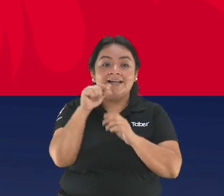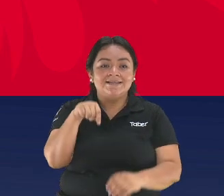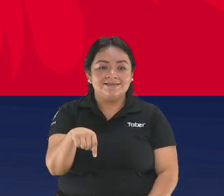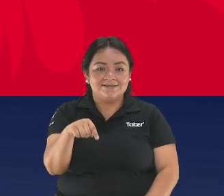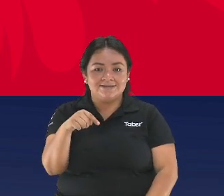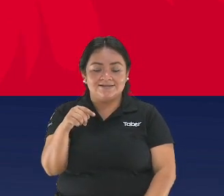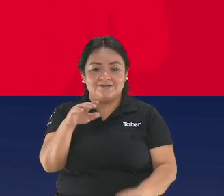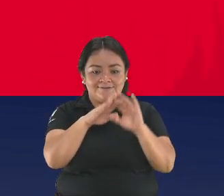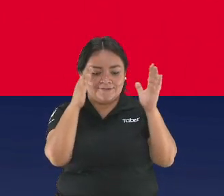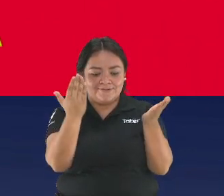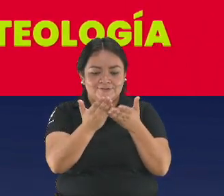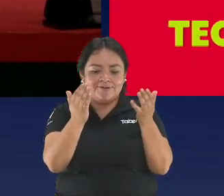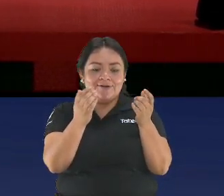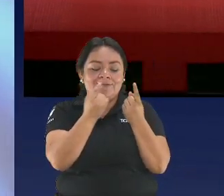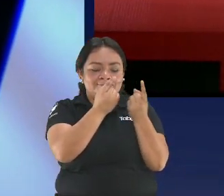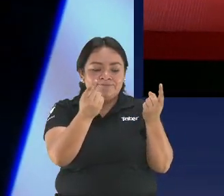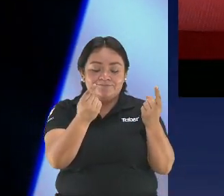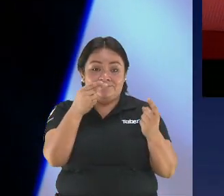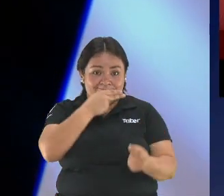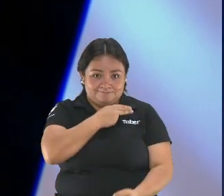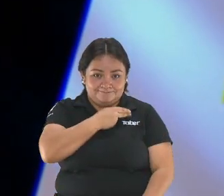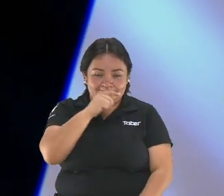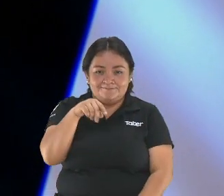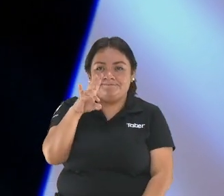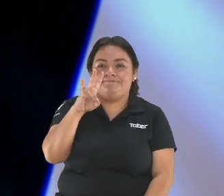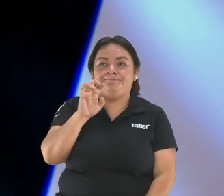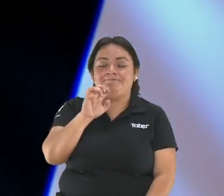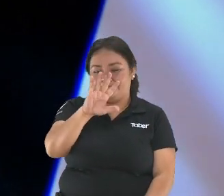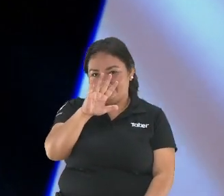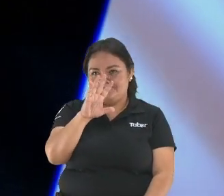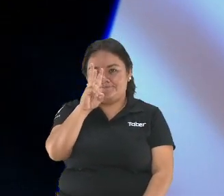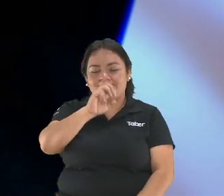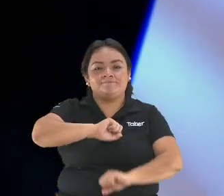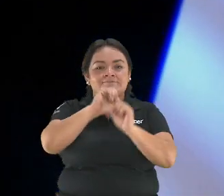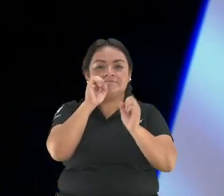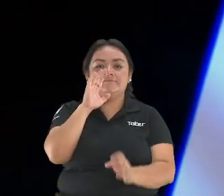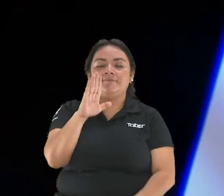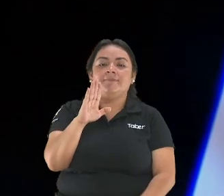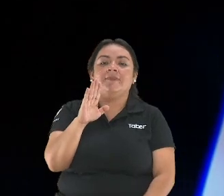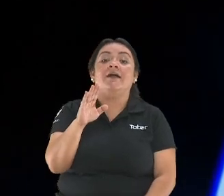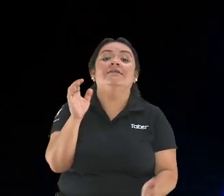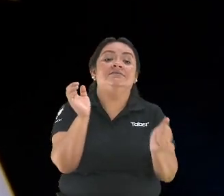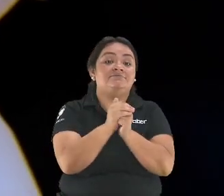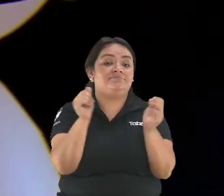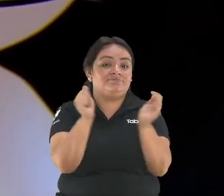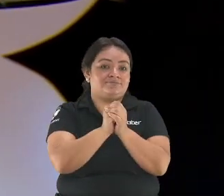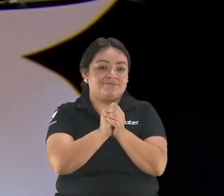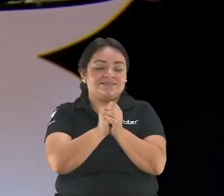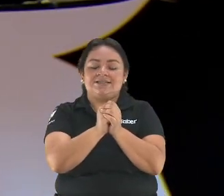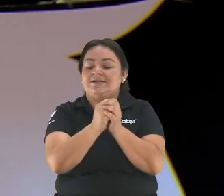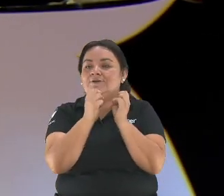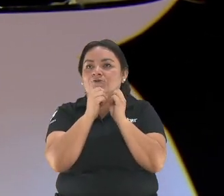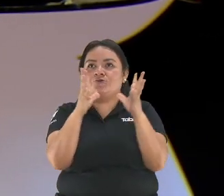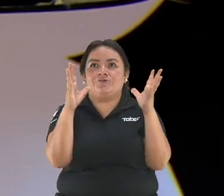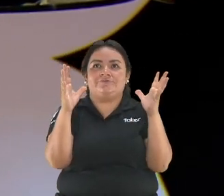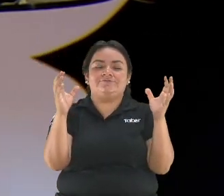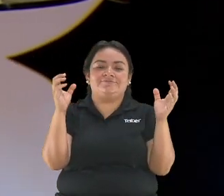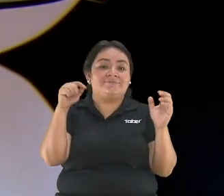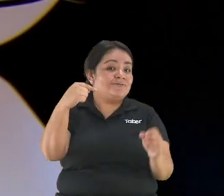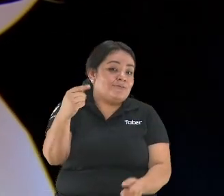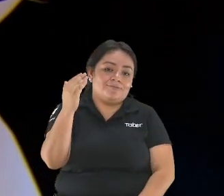este mundo de pruebas porque como decía ganar a las siete de la tempranillo a las seis de la mañana las pruebas son inevitables